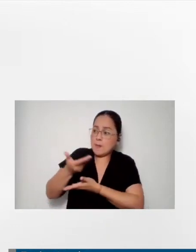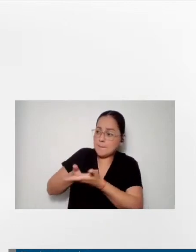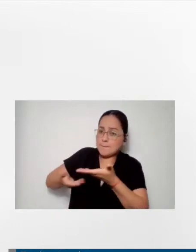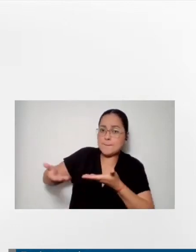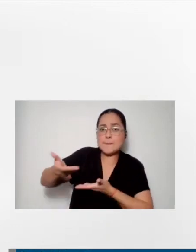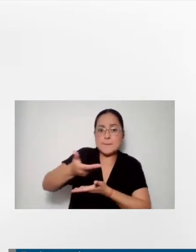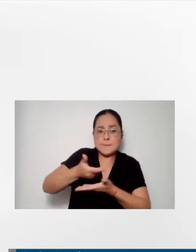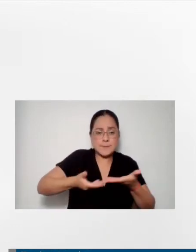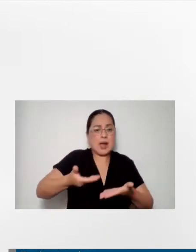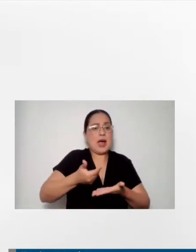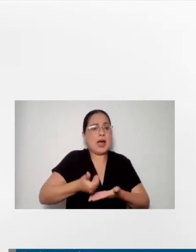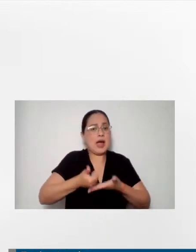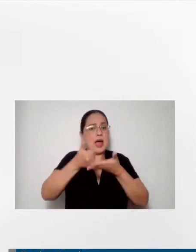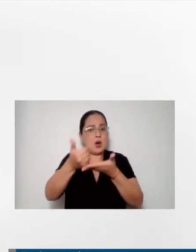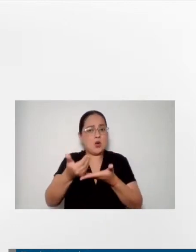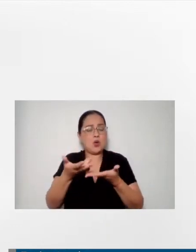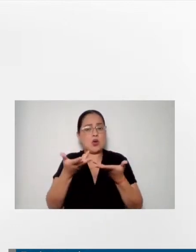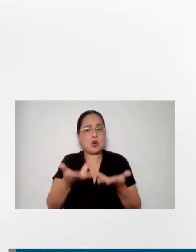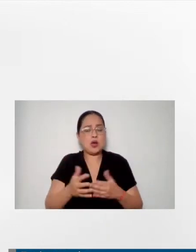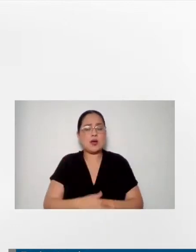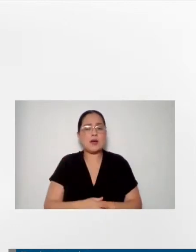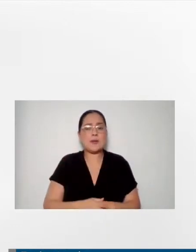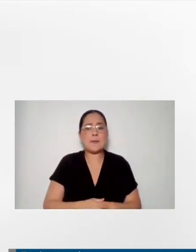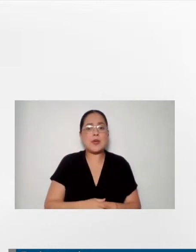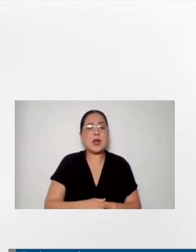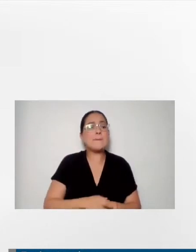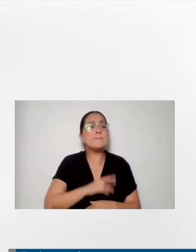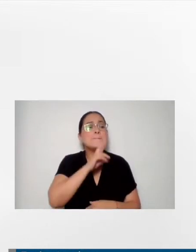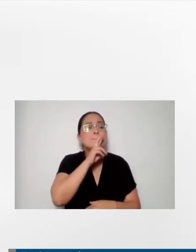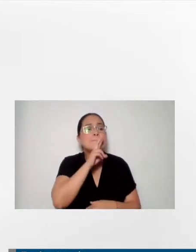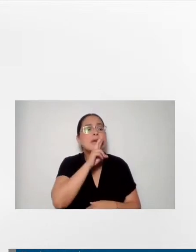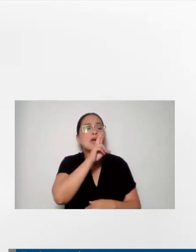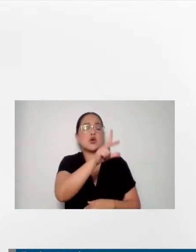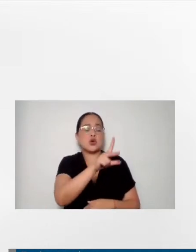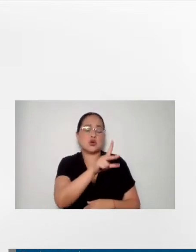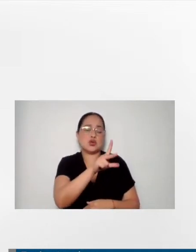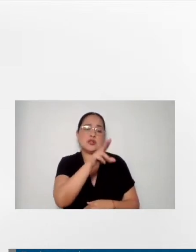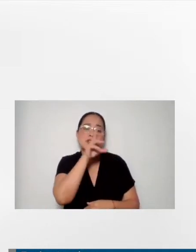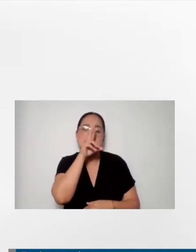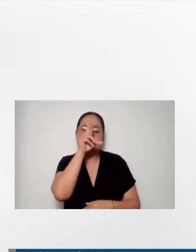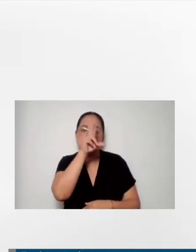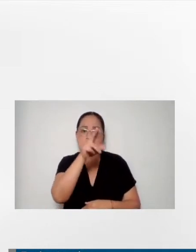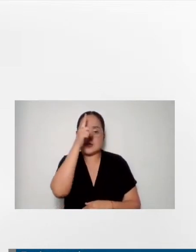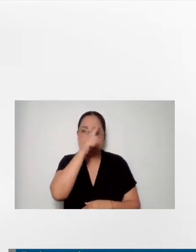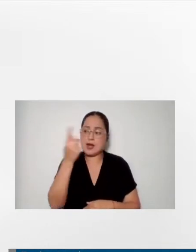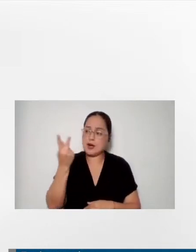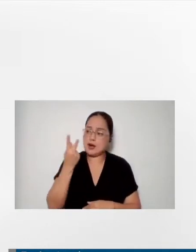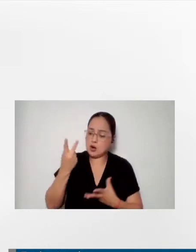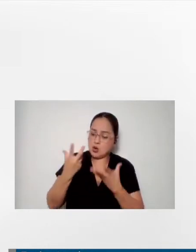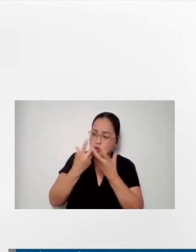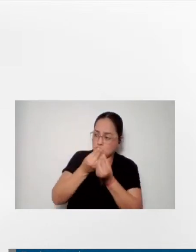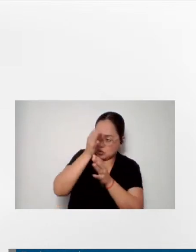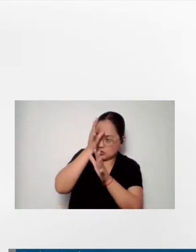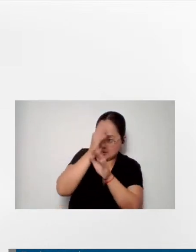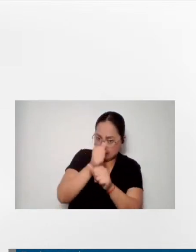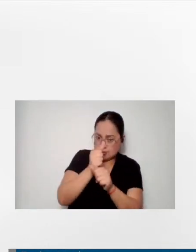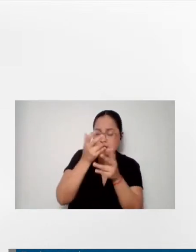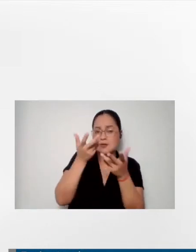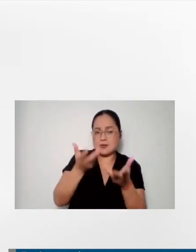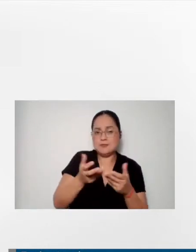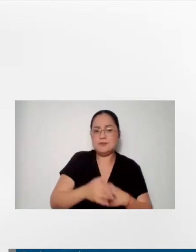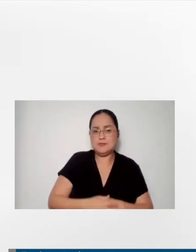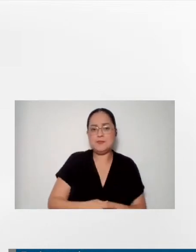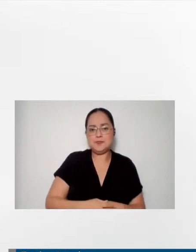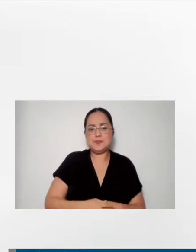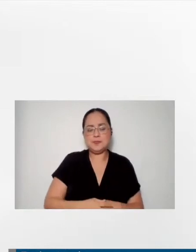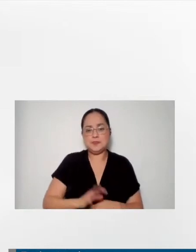¿no? La mejor alternativa al acuerdo negociado, ¿no? Entonces, si yo